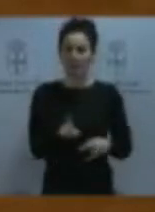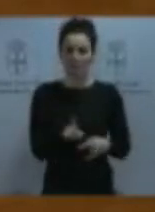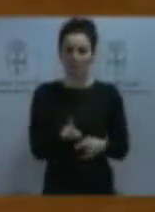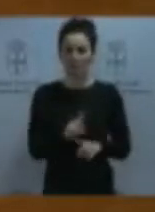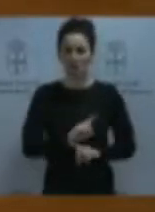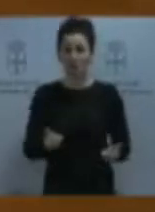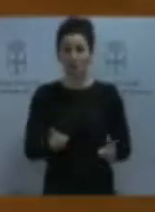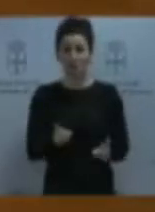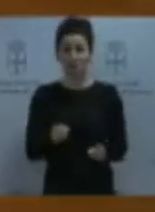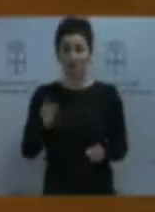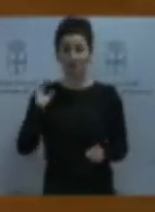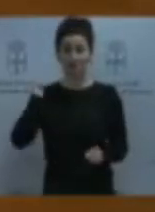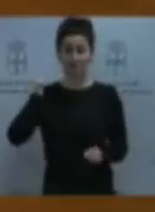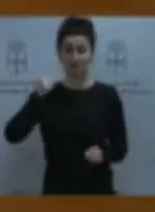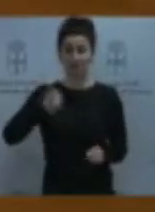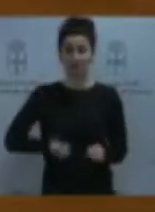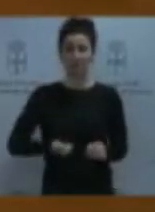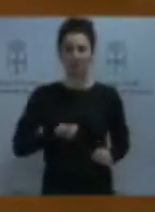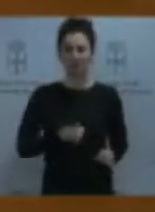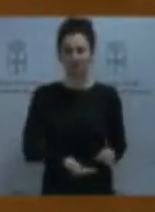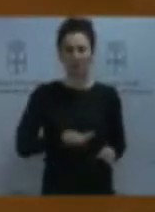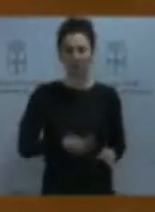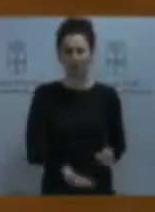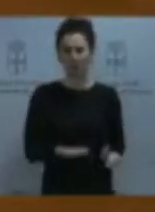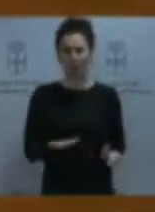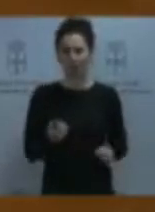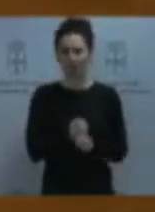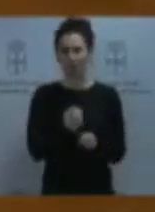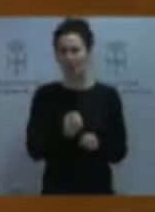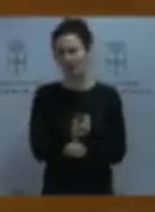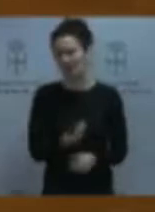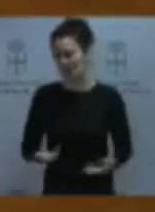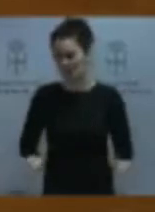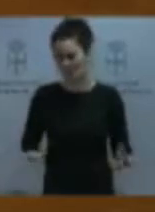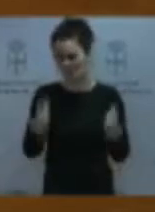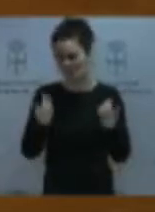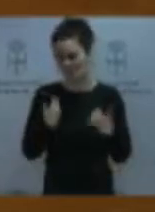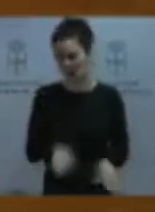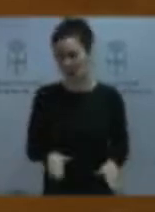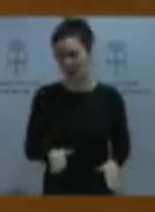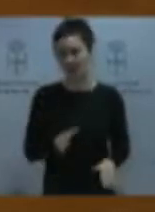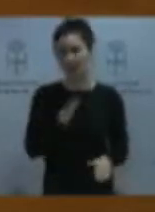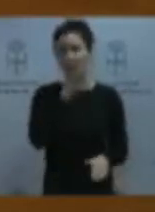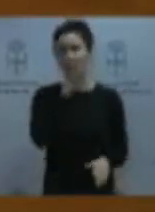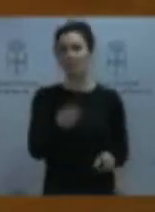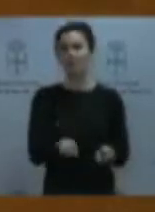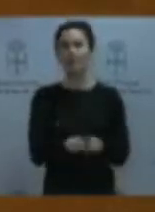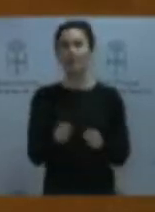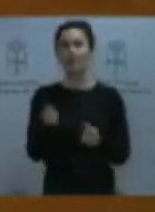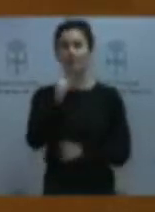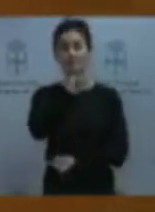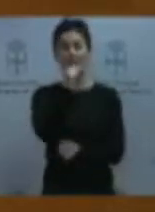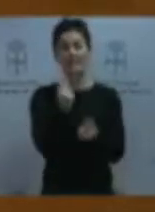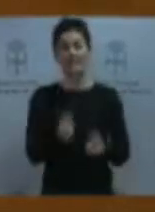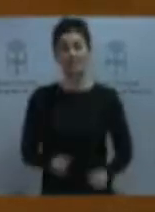sistemática de muchos años, porque el racaneo presupuestario persiste a la hora de